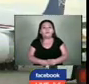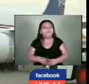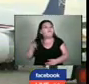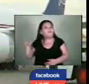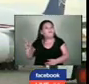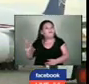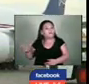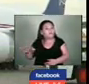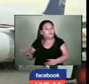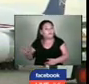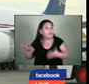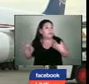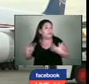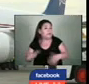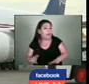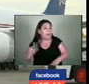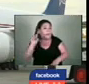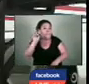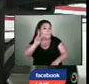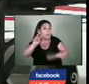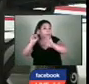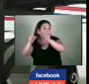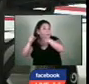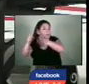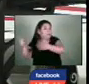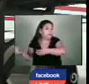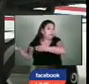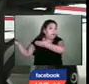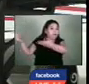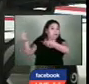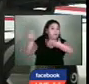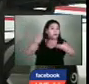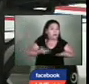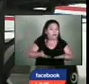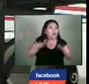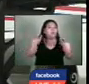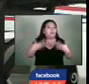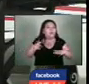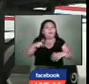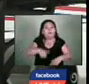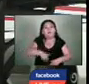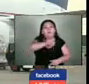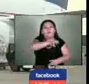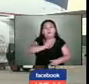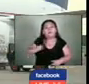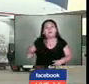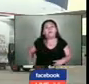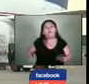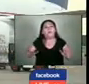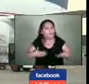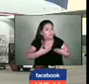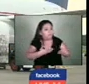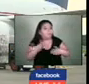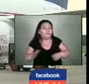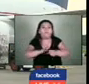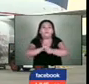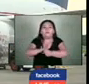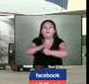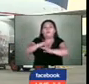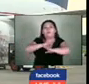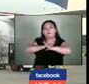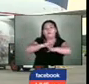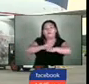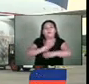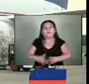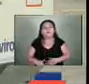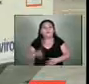Este es el 26º lote de vacunas anti-COVID-19 que recibe El Salvador para enfrentar la pandemia. Se